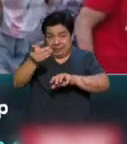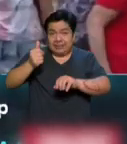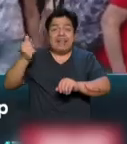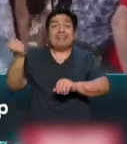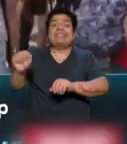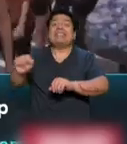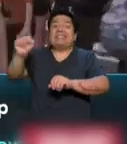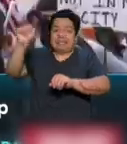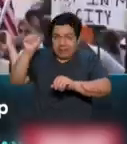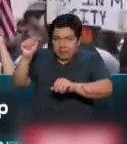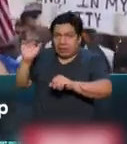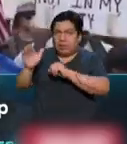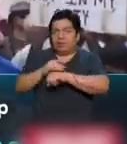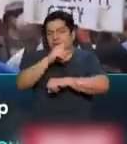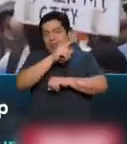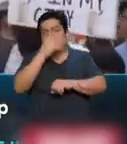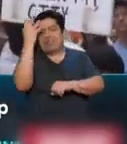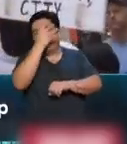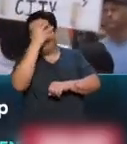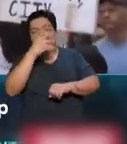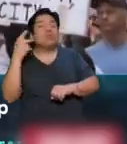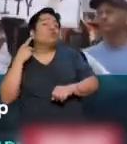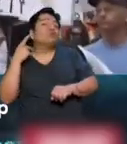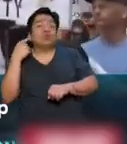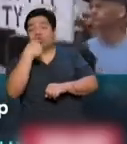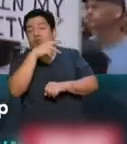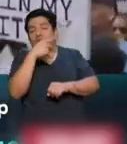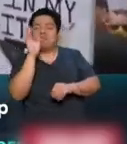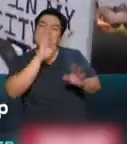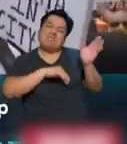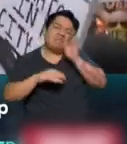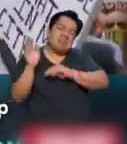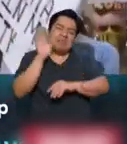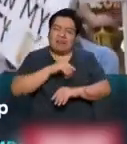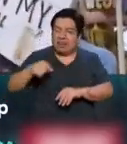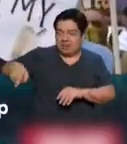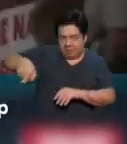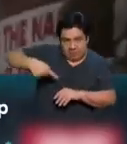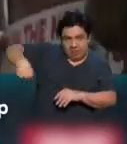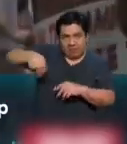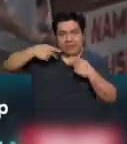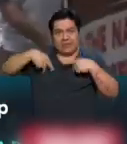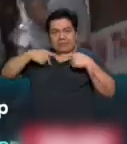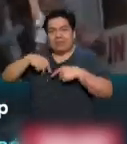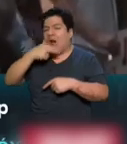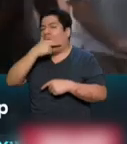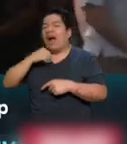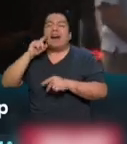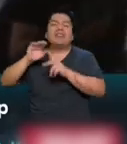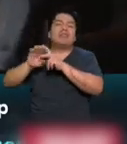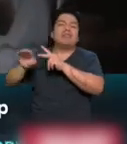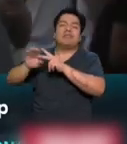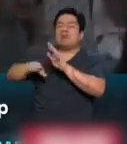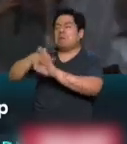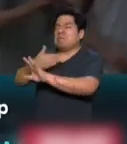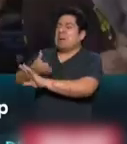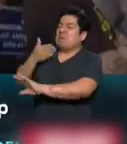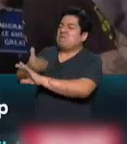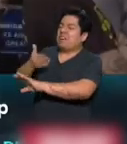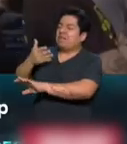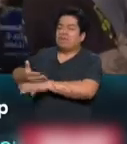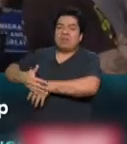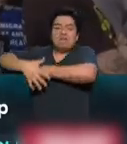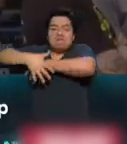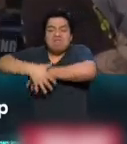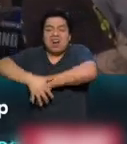en contra de las políticas del presidente Donald Trump, como aquellas que atentan contra las personas migrantes. En total, el